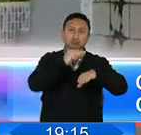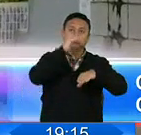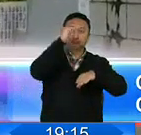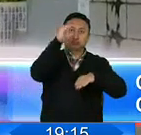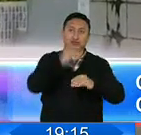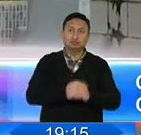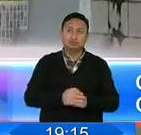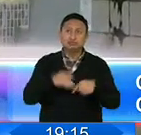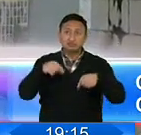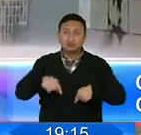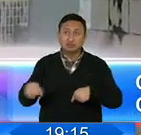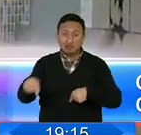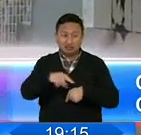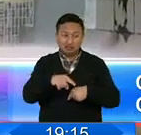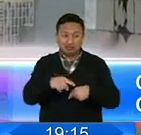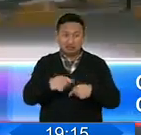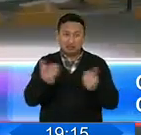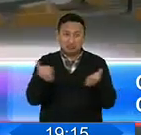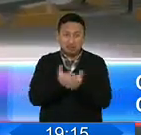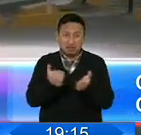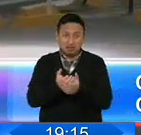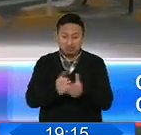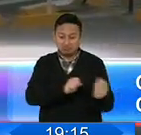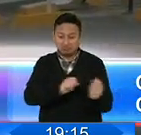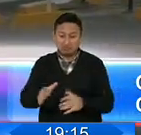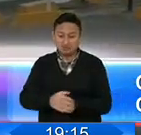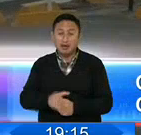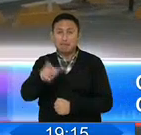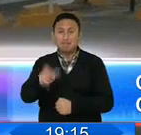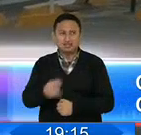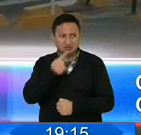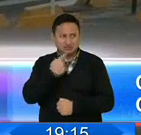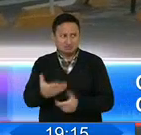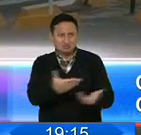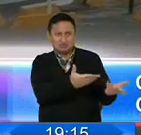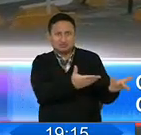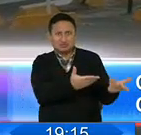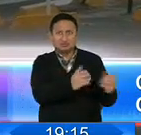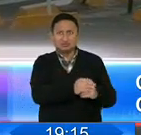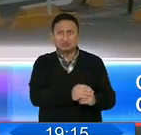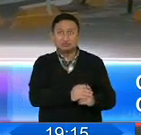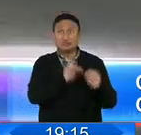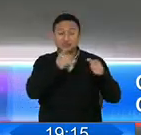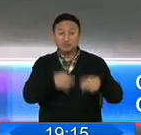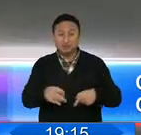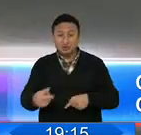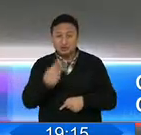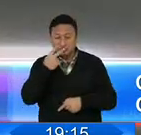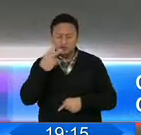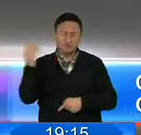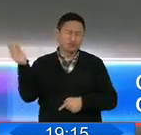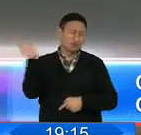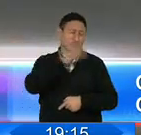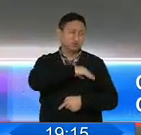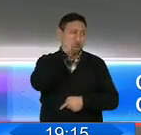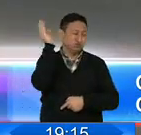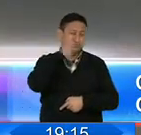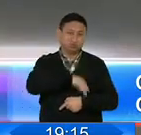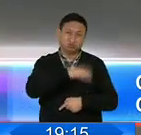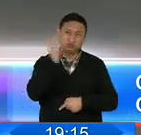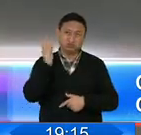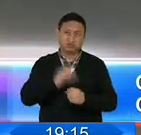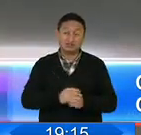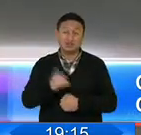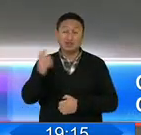escombros, pedazos de lápidas y basura. Habitantes del lugar se quejan, porque del cementerio se desprende un olor insoportable. Dicen que el problema